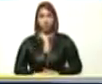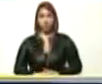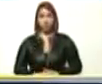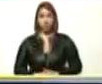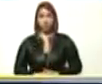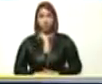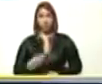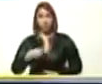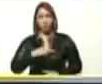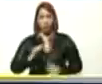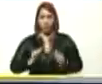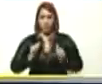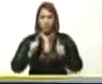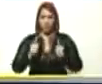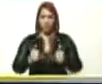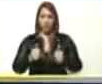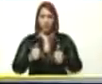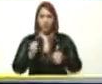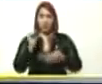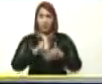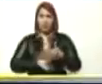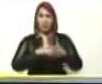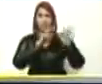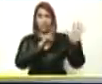hemos empezado sin el 7 más 7.